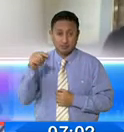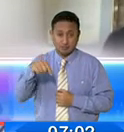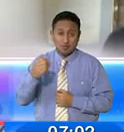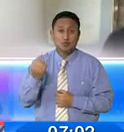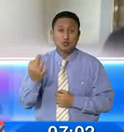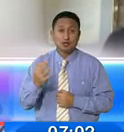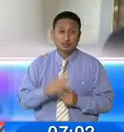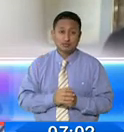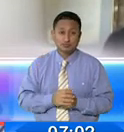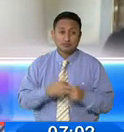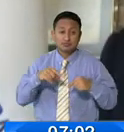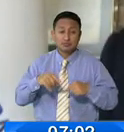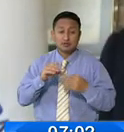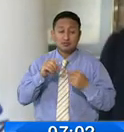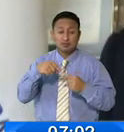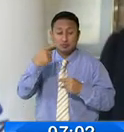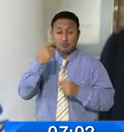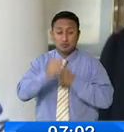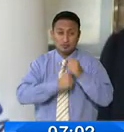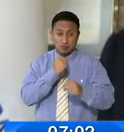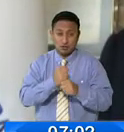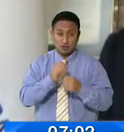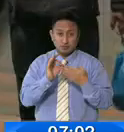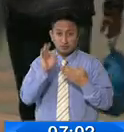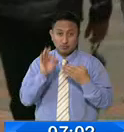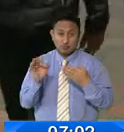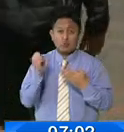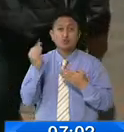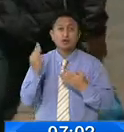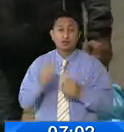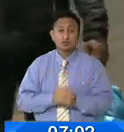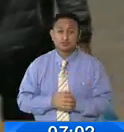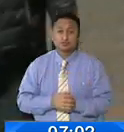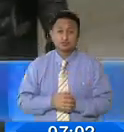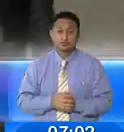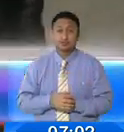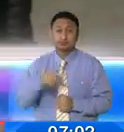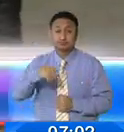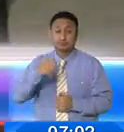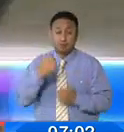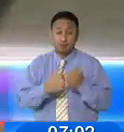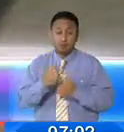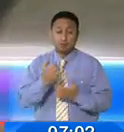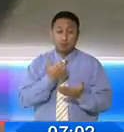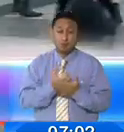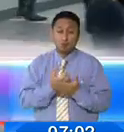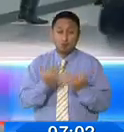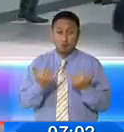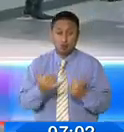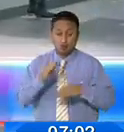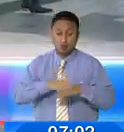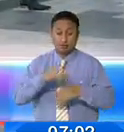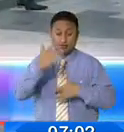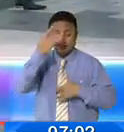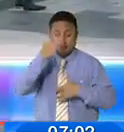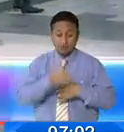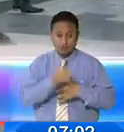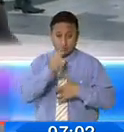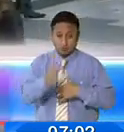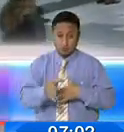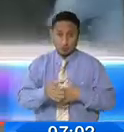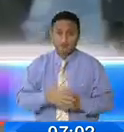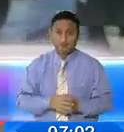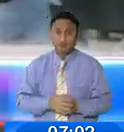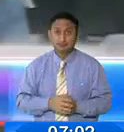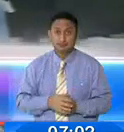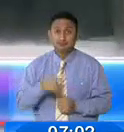es la inflación proyectada para el próximo año. Acota que la crisis económica que vivimos producto de la pandemia del COVID-19